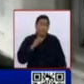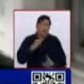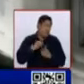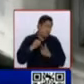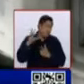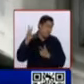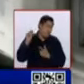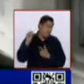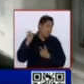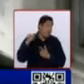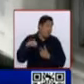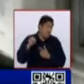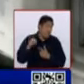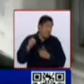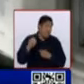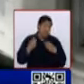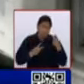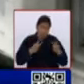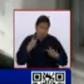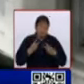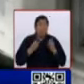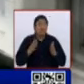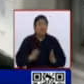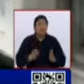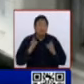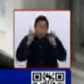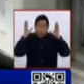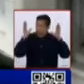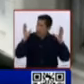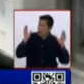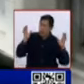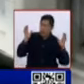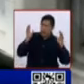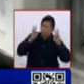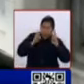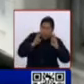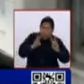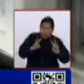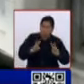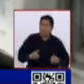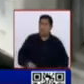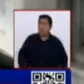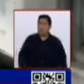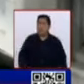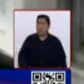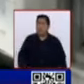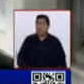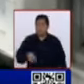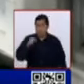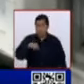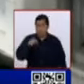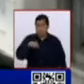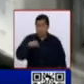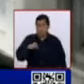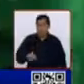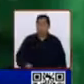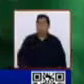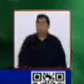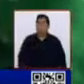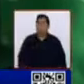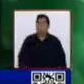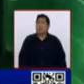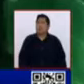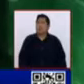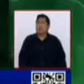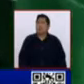no? La cuestión es que sí. Los visitantes se asombraron al poder ver esta presencia que apareció justamente en este